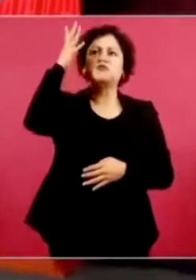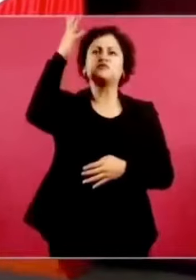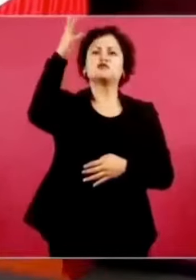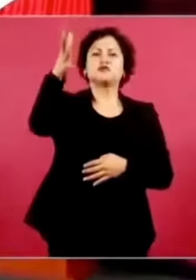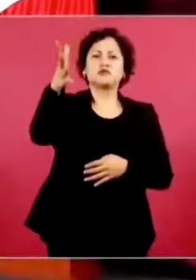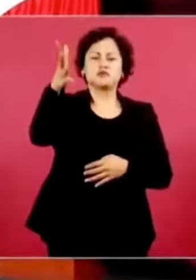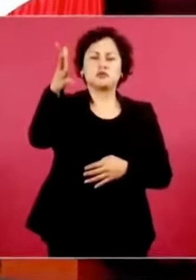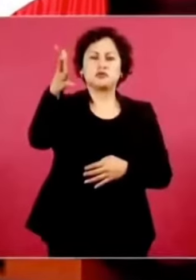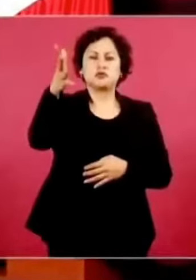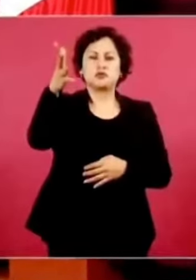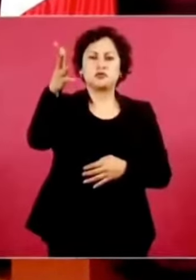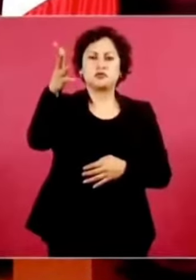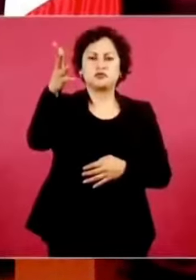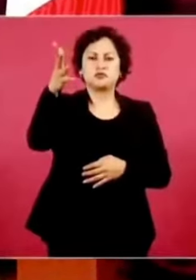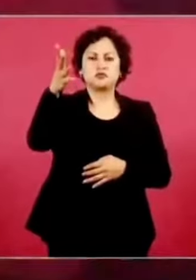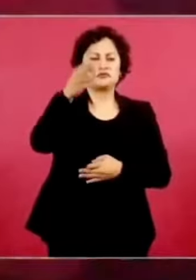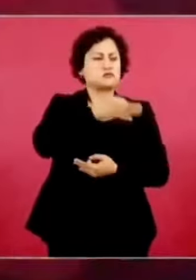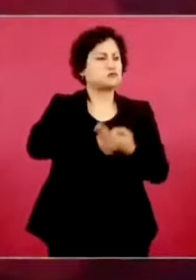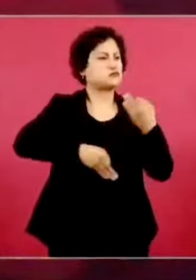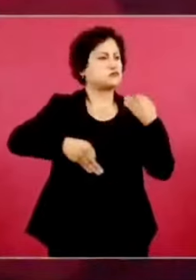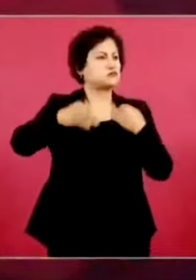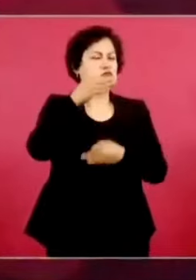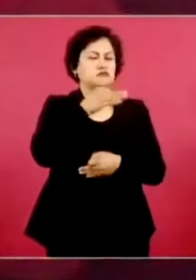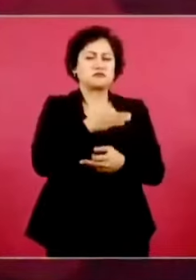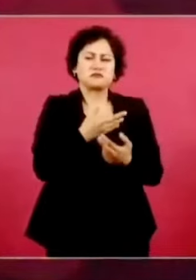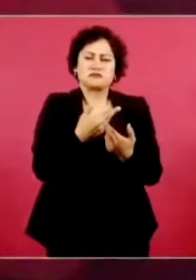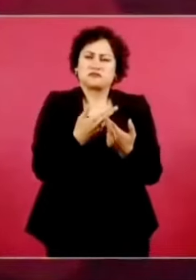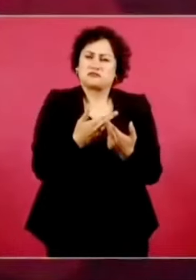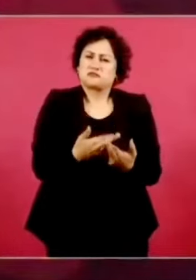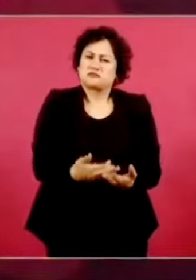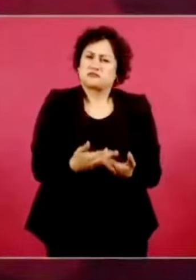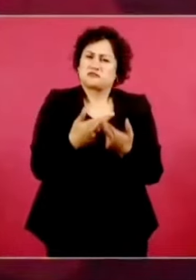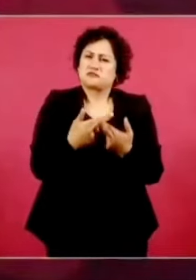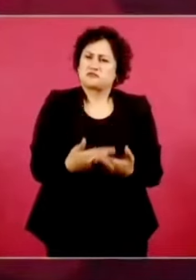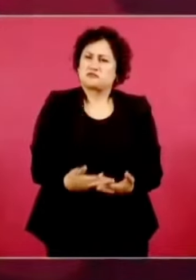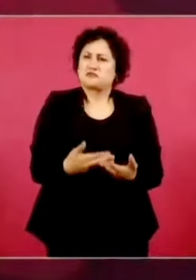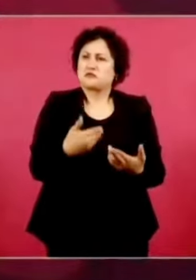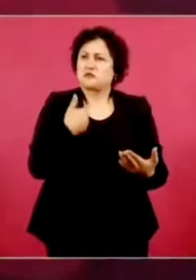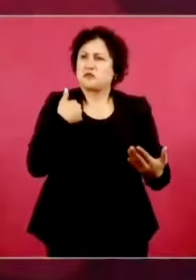lleno de dicha y de